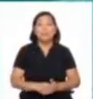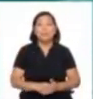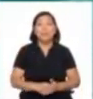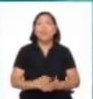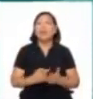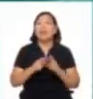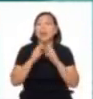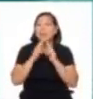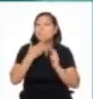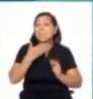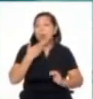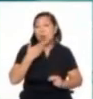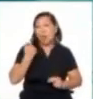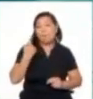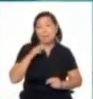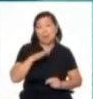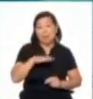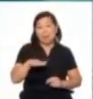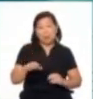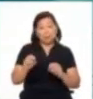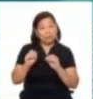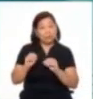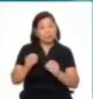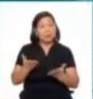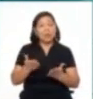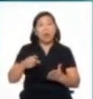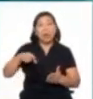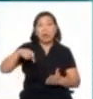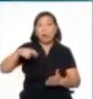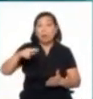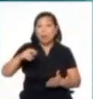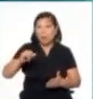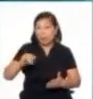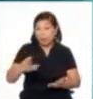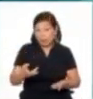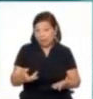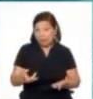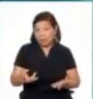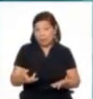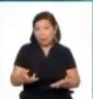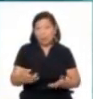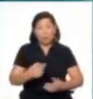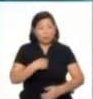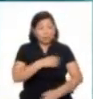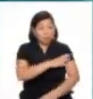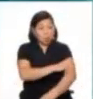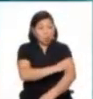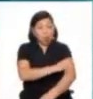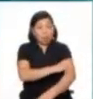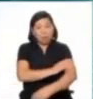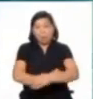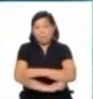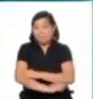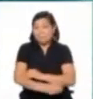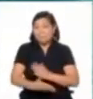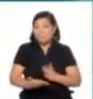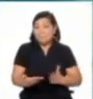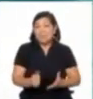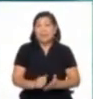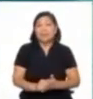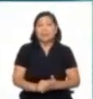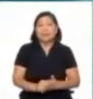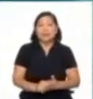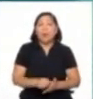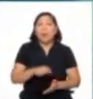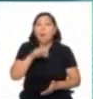se recomienda? Los alimentos formadores como proteínas van a ayudar mucho a la masa muscular de nuestros niños. Ahí está, por ejemplo,